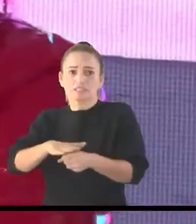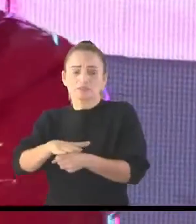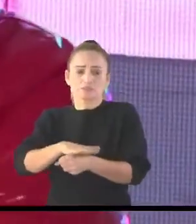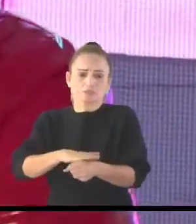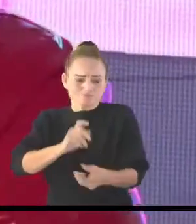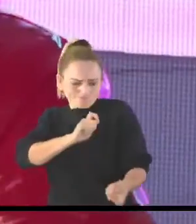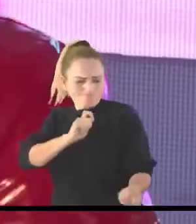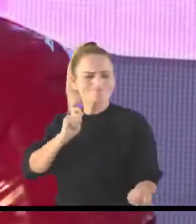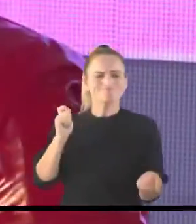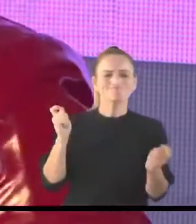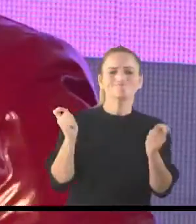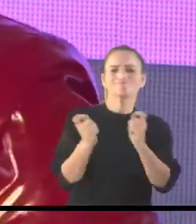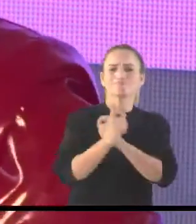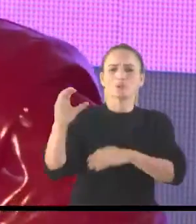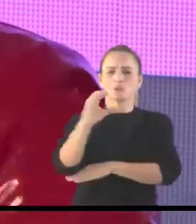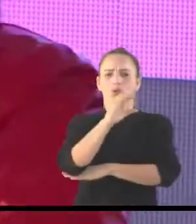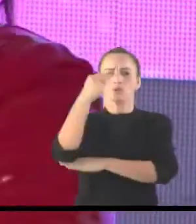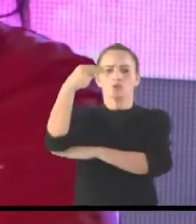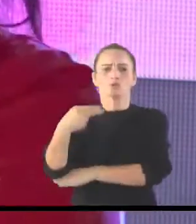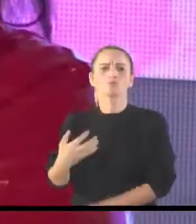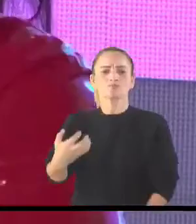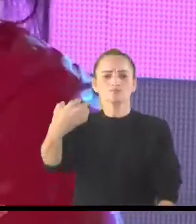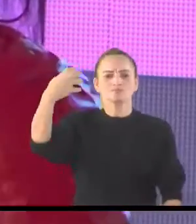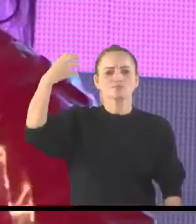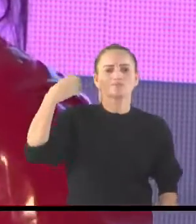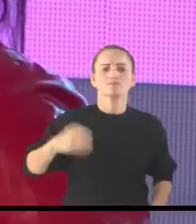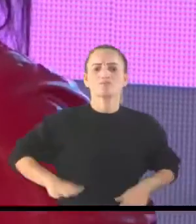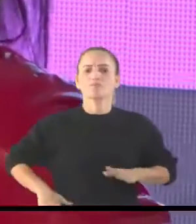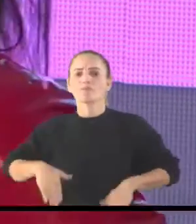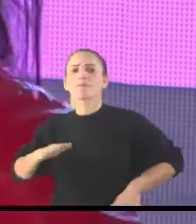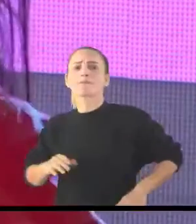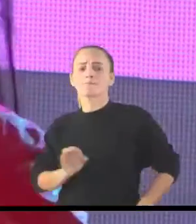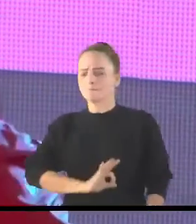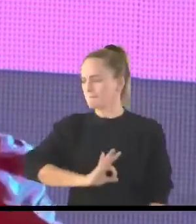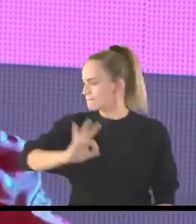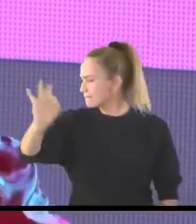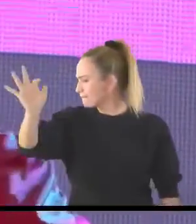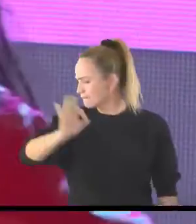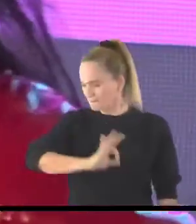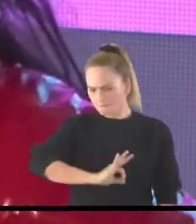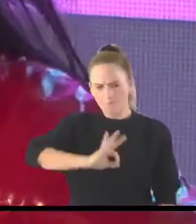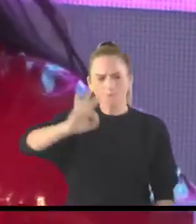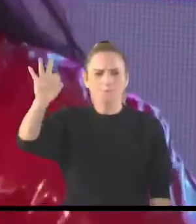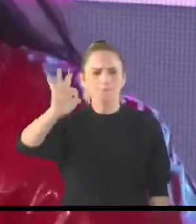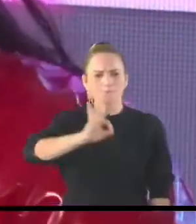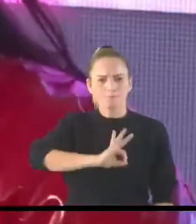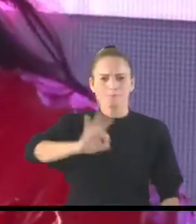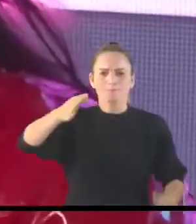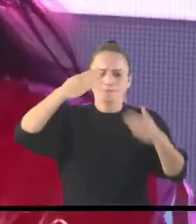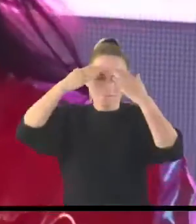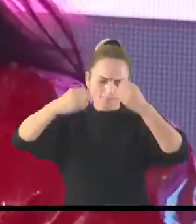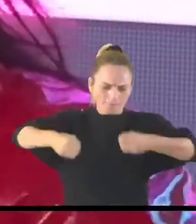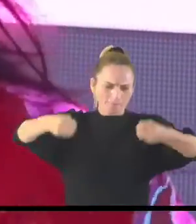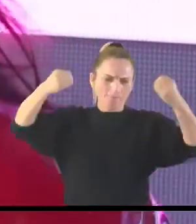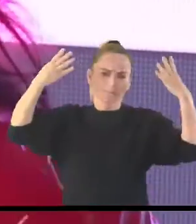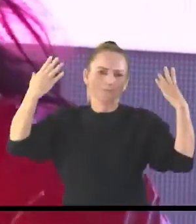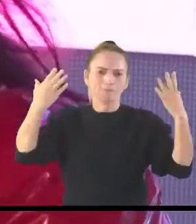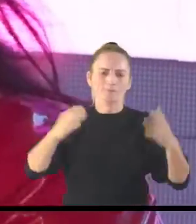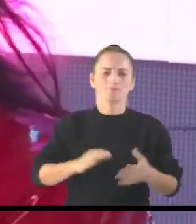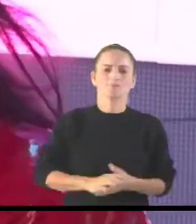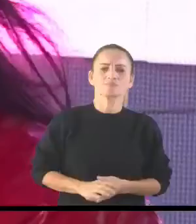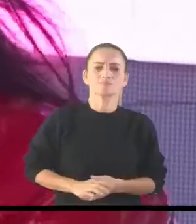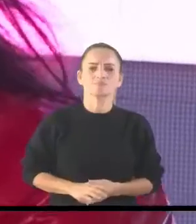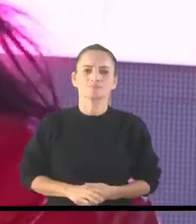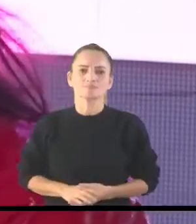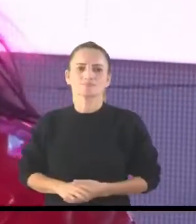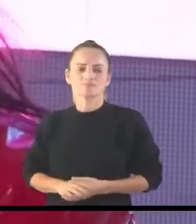invitación para cambiar la historia. Y nunca más se crean con derecho pa' borrar la